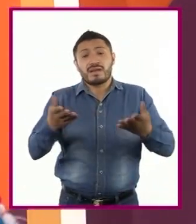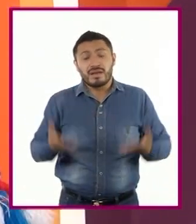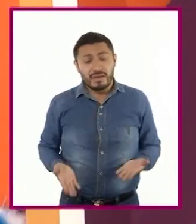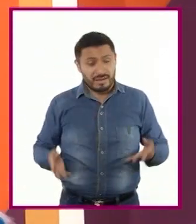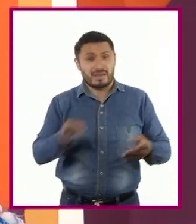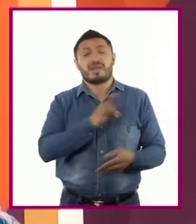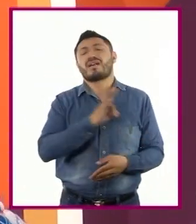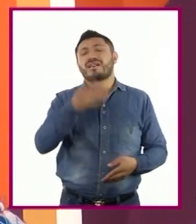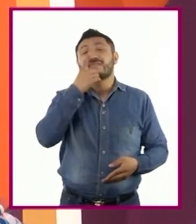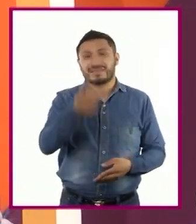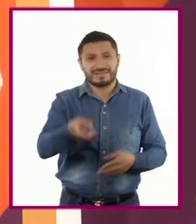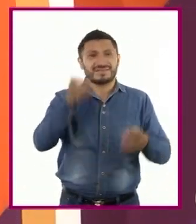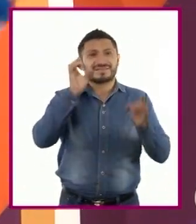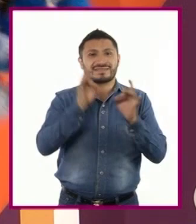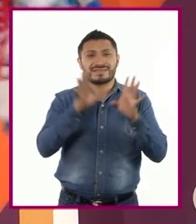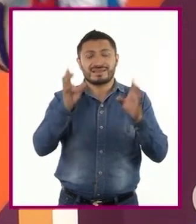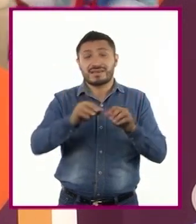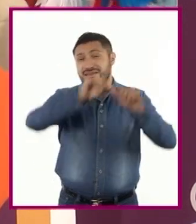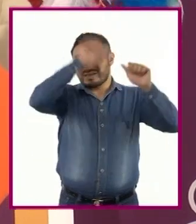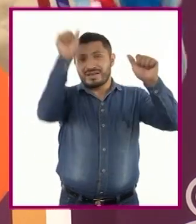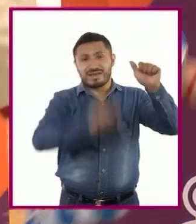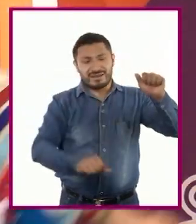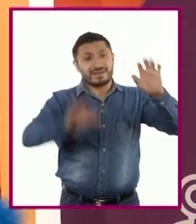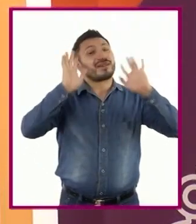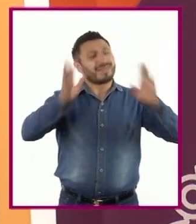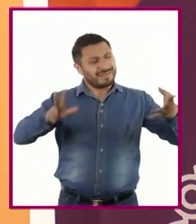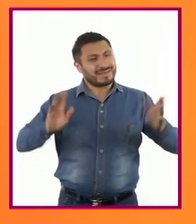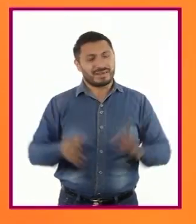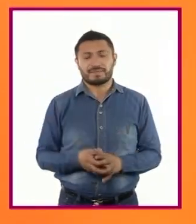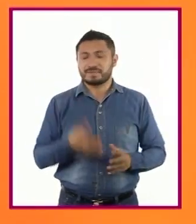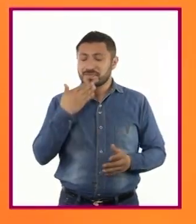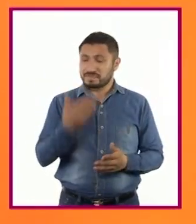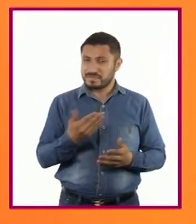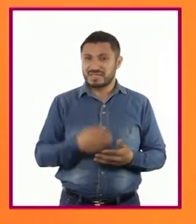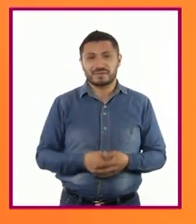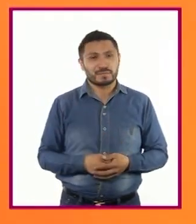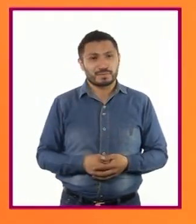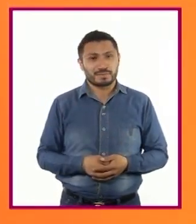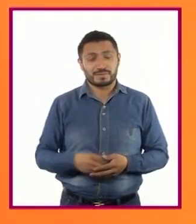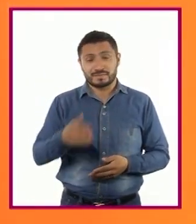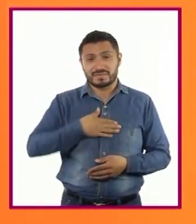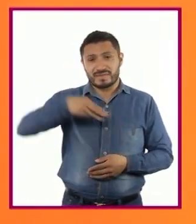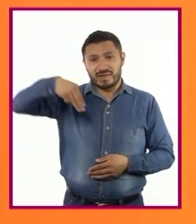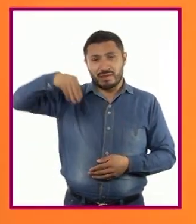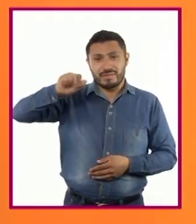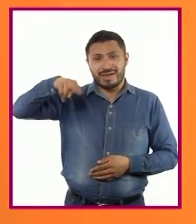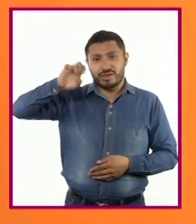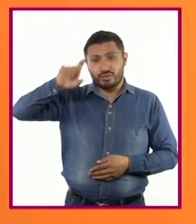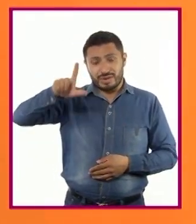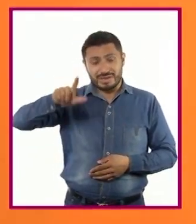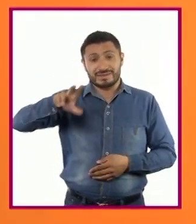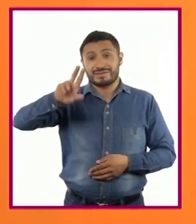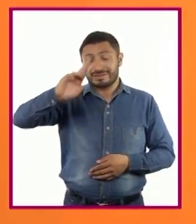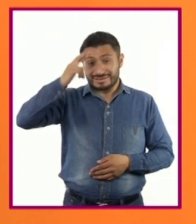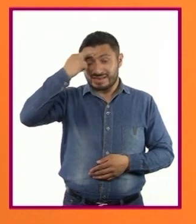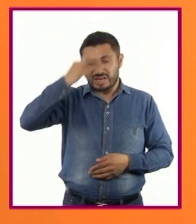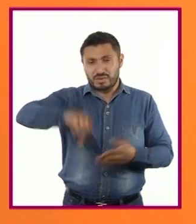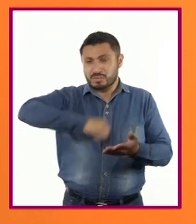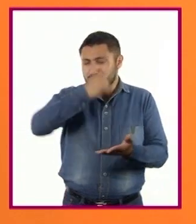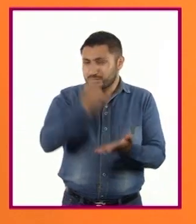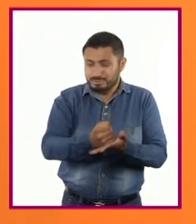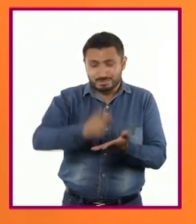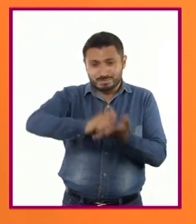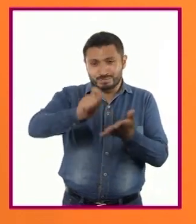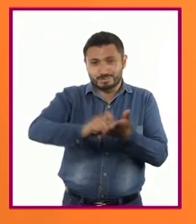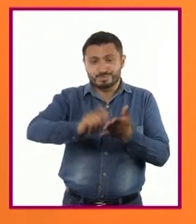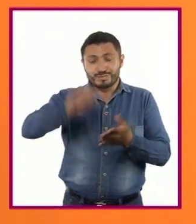podemos decir que el fenómeno llamado arte ocurrió. Yo soy Manuel, y no olviden plasmar sus